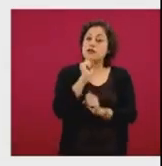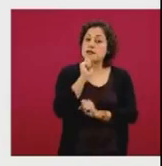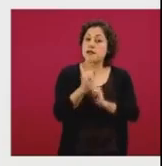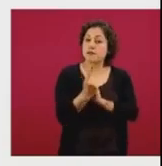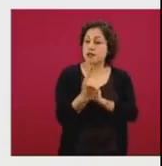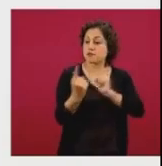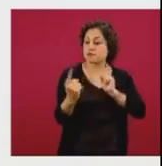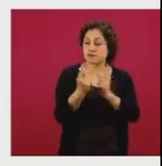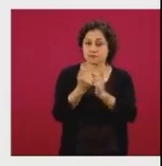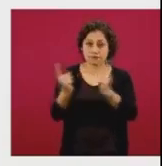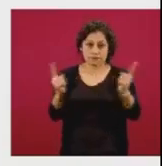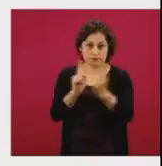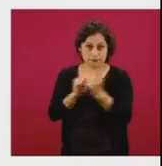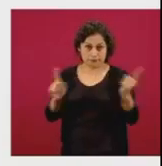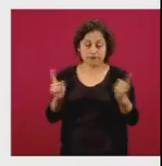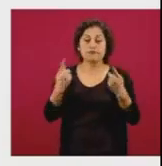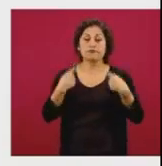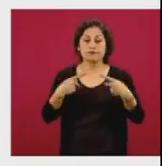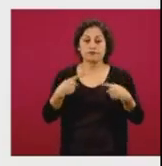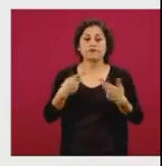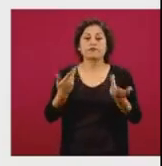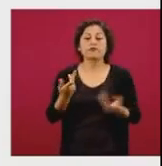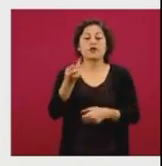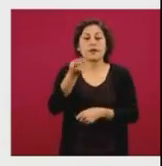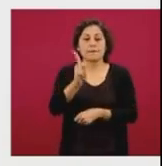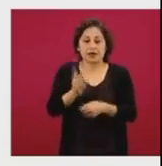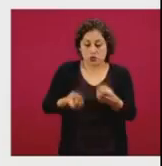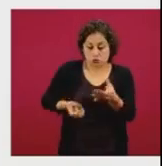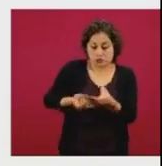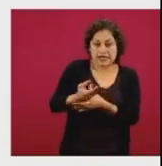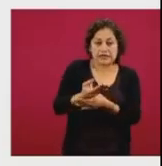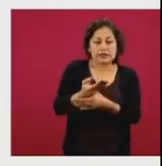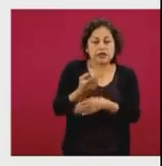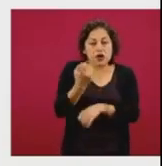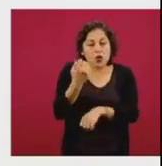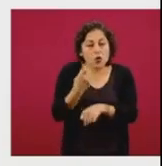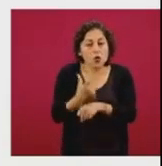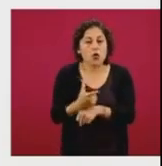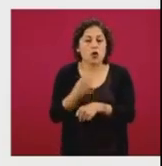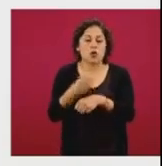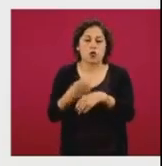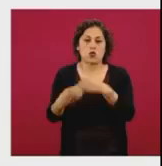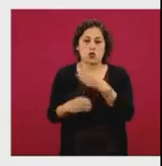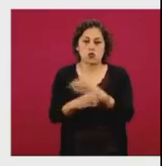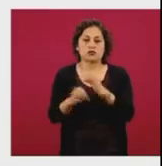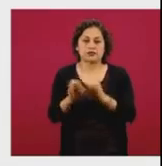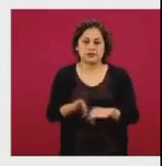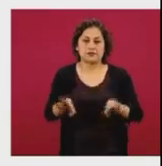y exclusivamente si hay algo esencial a que salir. También algunos